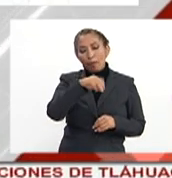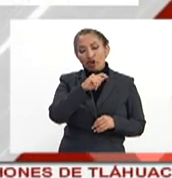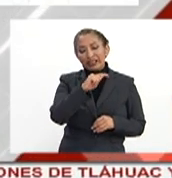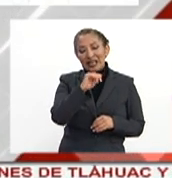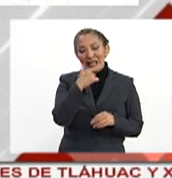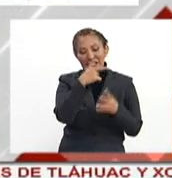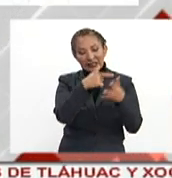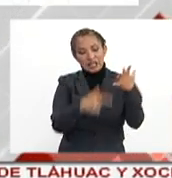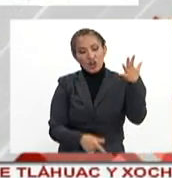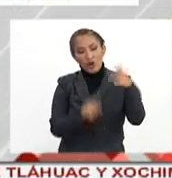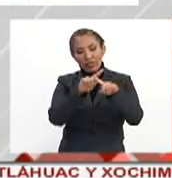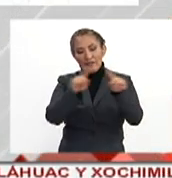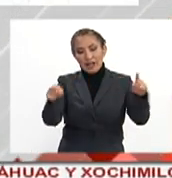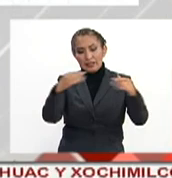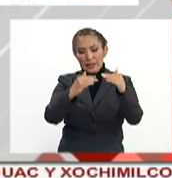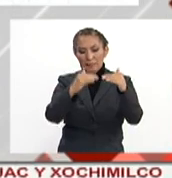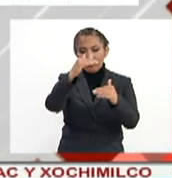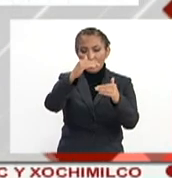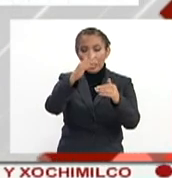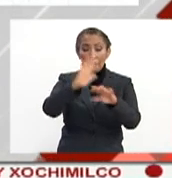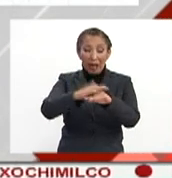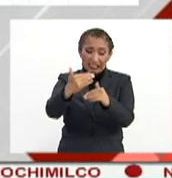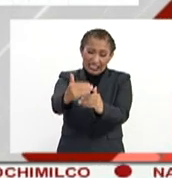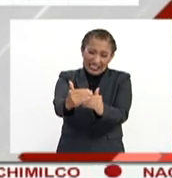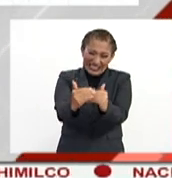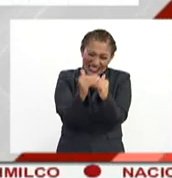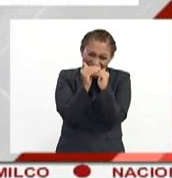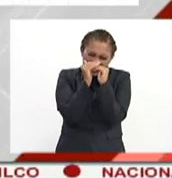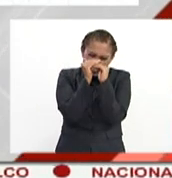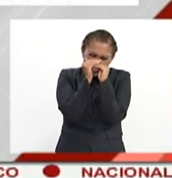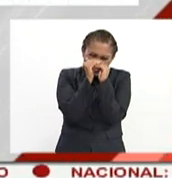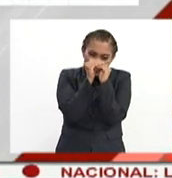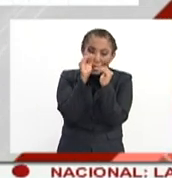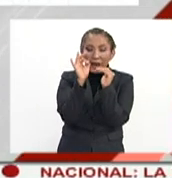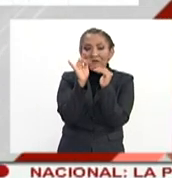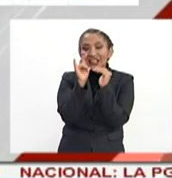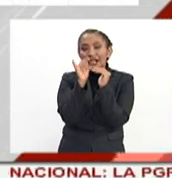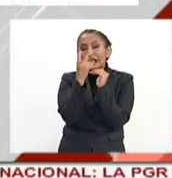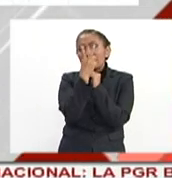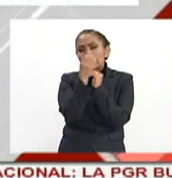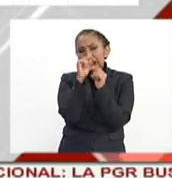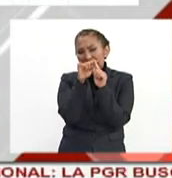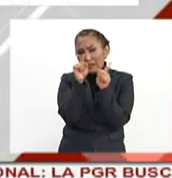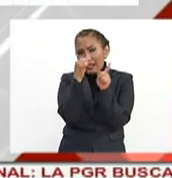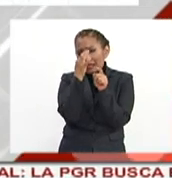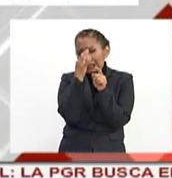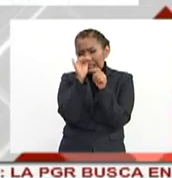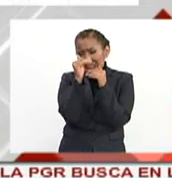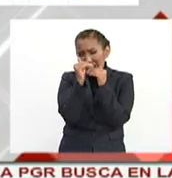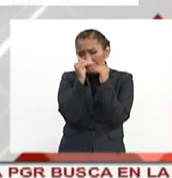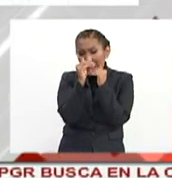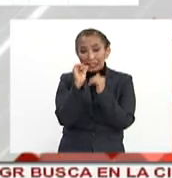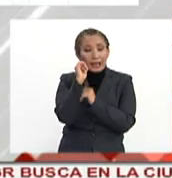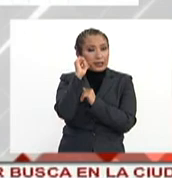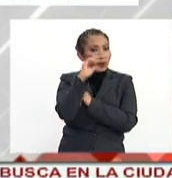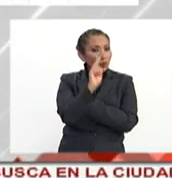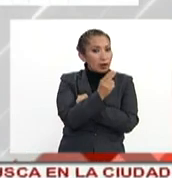hasta 5 puntos de diferencia, y la más cerrada es una que se parece al Financiero, que serían 3 puntos de diferencia. Sí, el Universal de